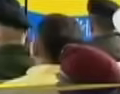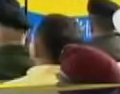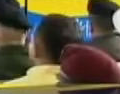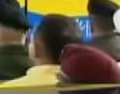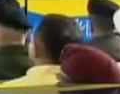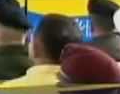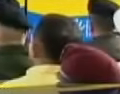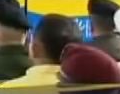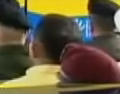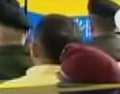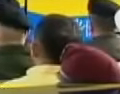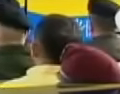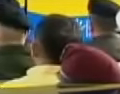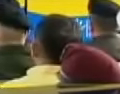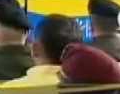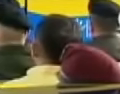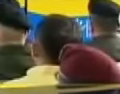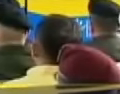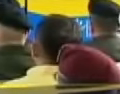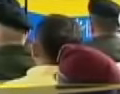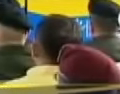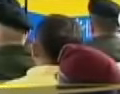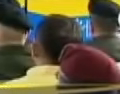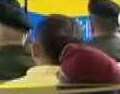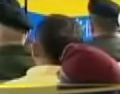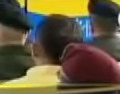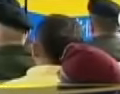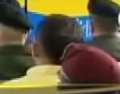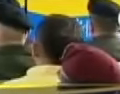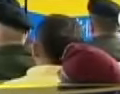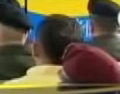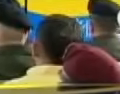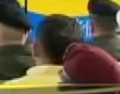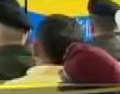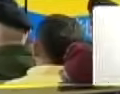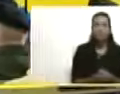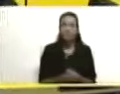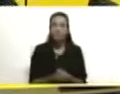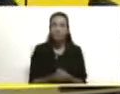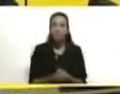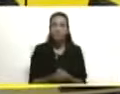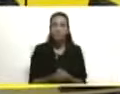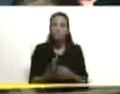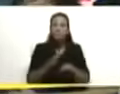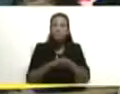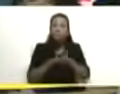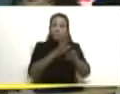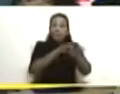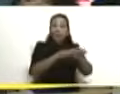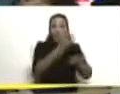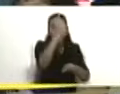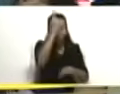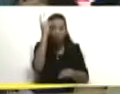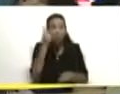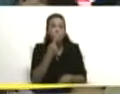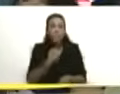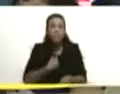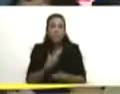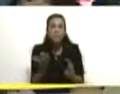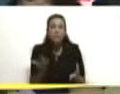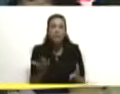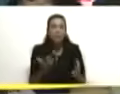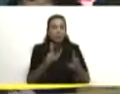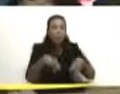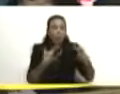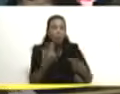Todo esto se tiene que convertir en reformas y actualización de las leyes que tiene la juventud y